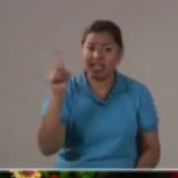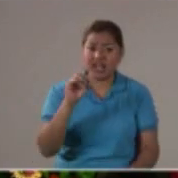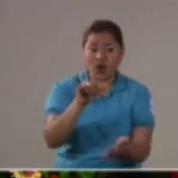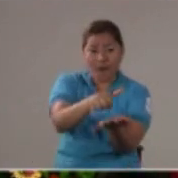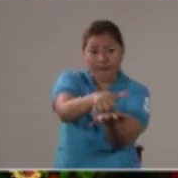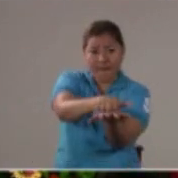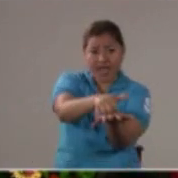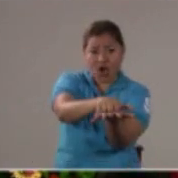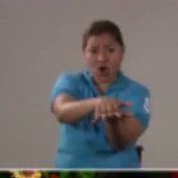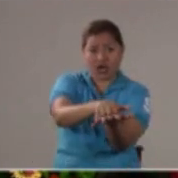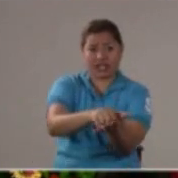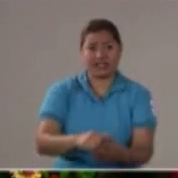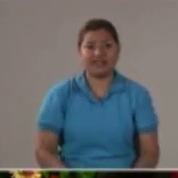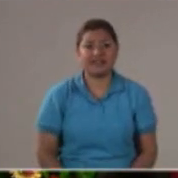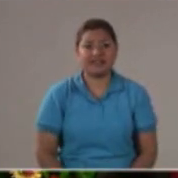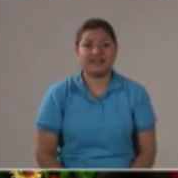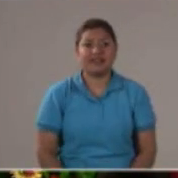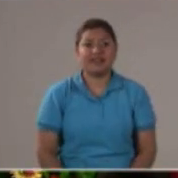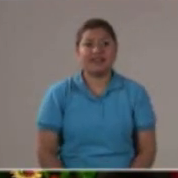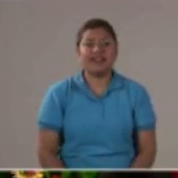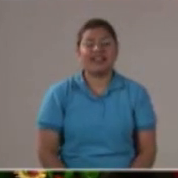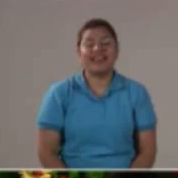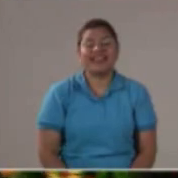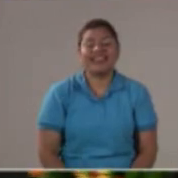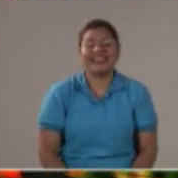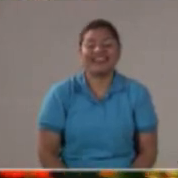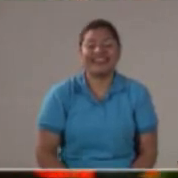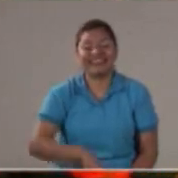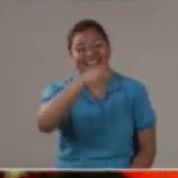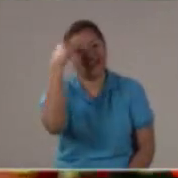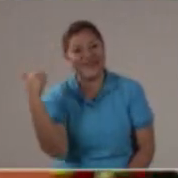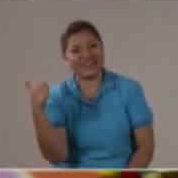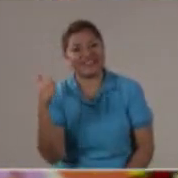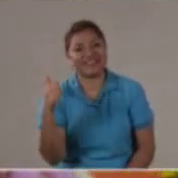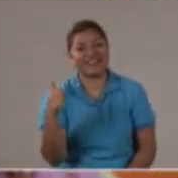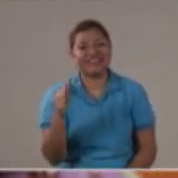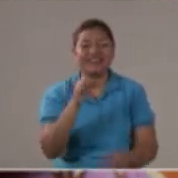engorde. Que siga engordando Buda, pero yo no, Señor.